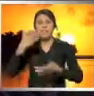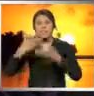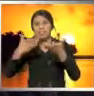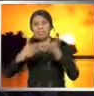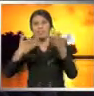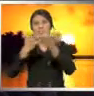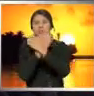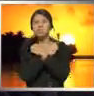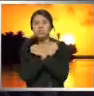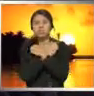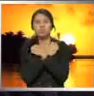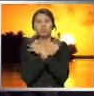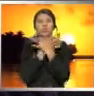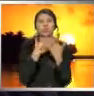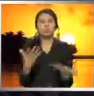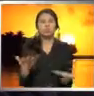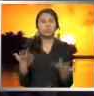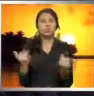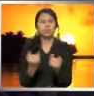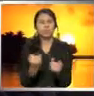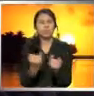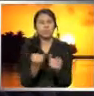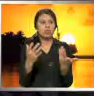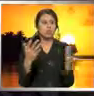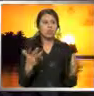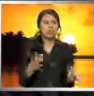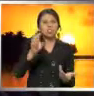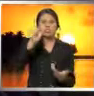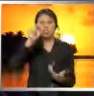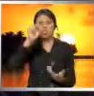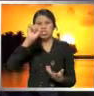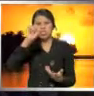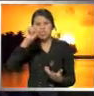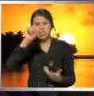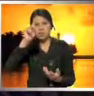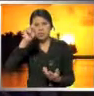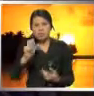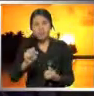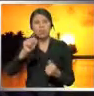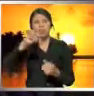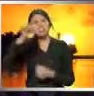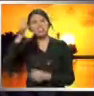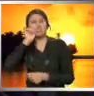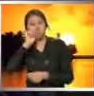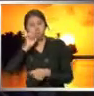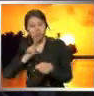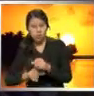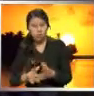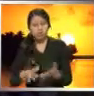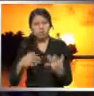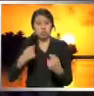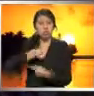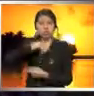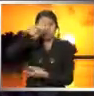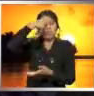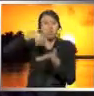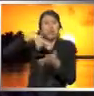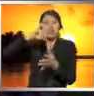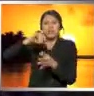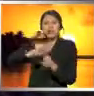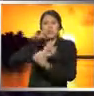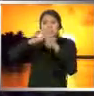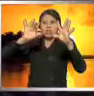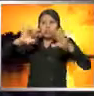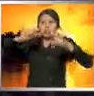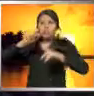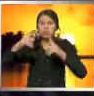educación psicoafectiva y socioafectiva y psicosexual. Entonces, claro, por supuesto que encuentras, esto lo he repetido hasta